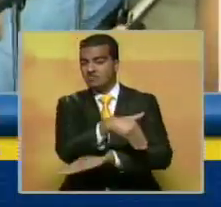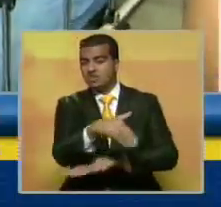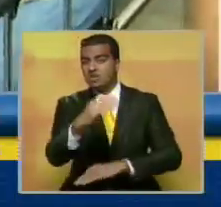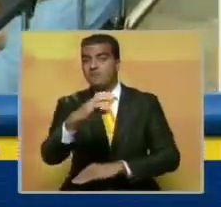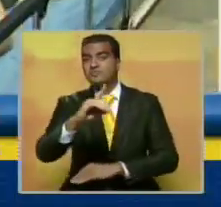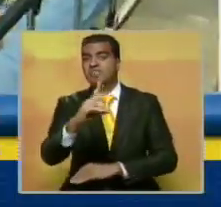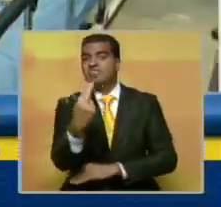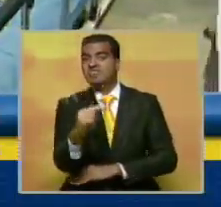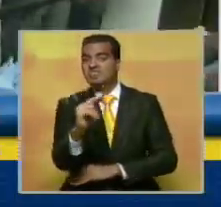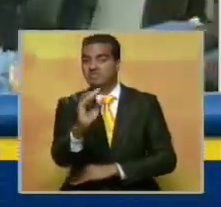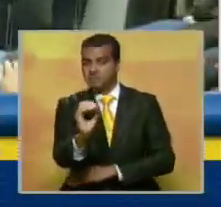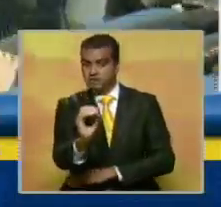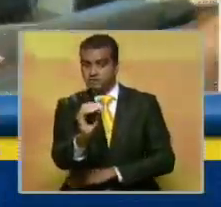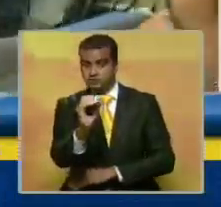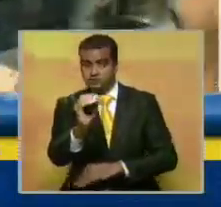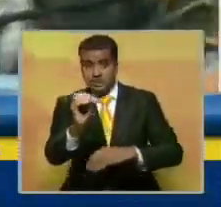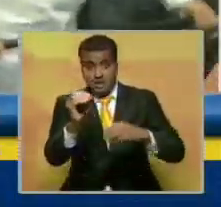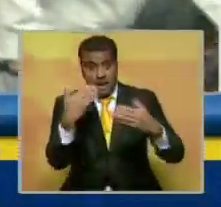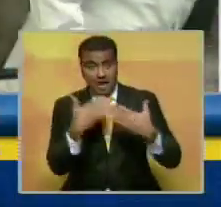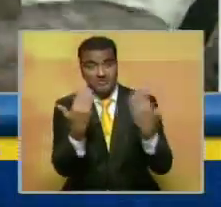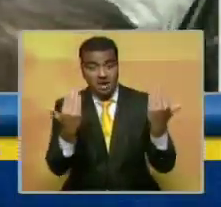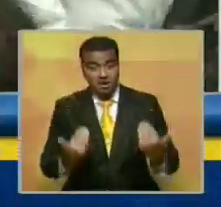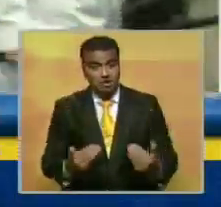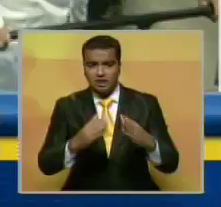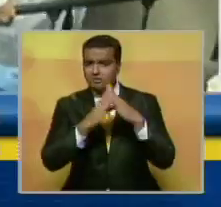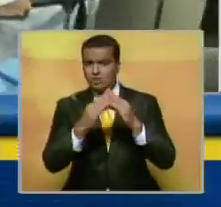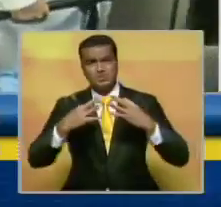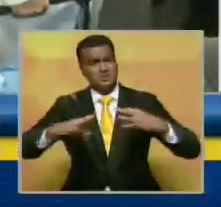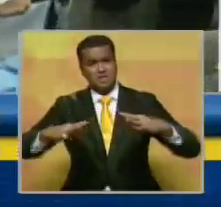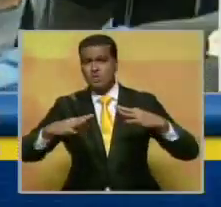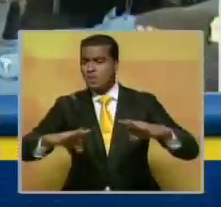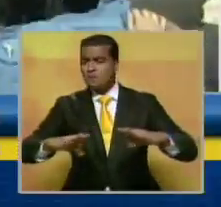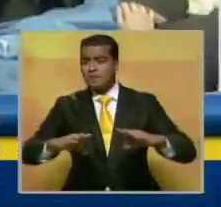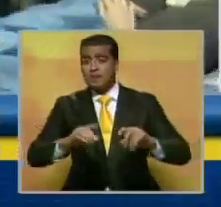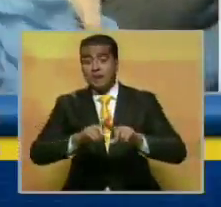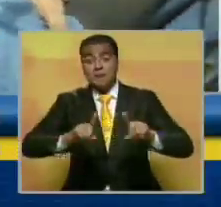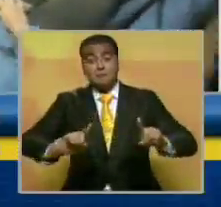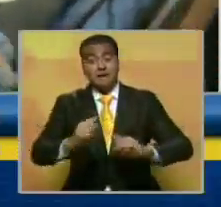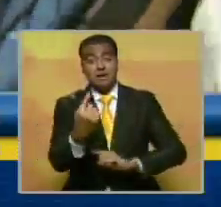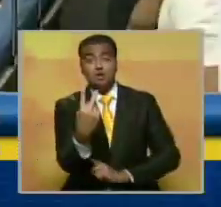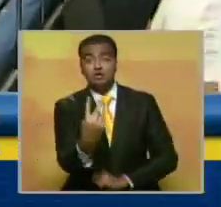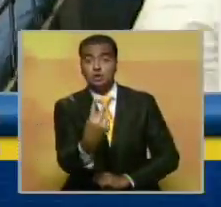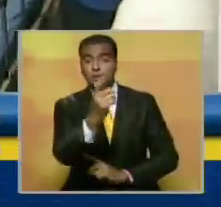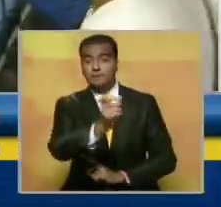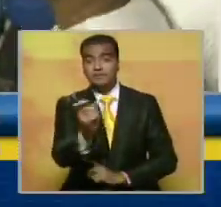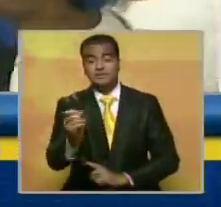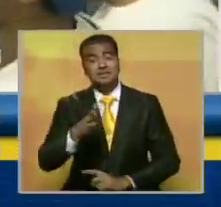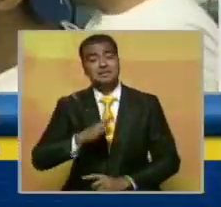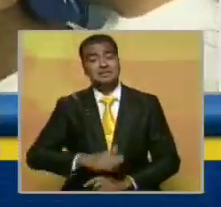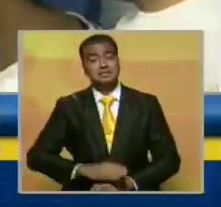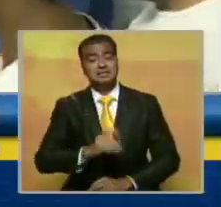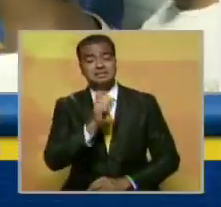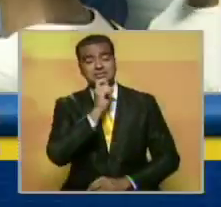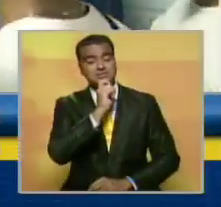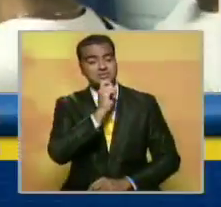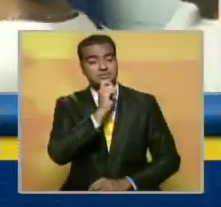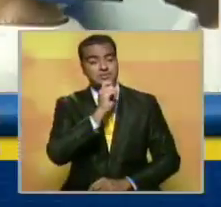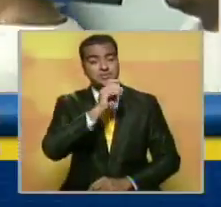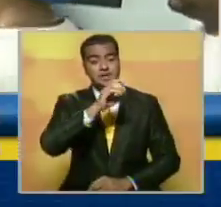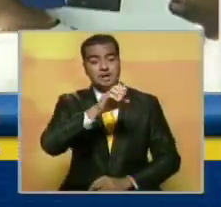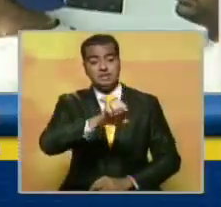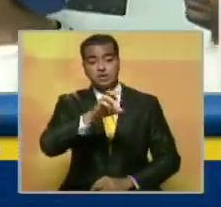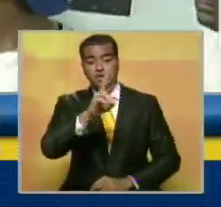Cedeño de Valencia. Hasta el momento la mayoría de ellos ya se encuentra fuera de peligro, solo 2 se mantienen en estado crítico.